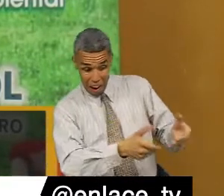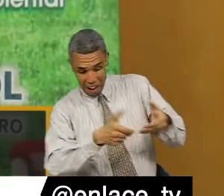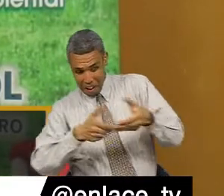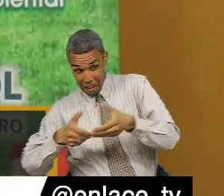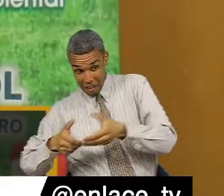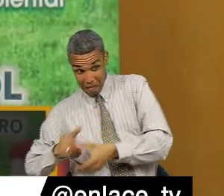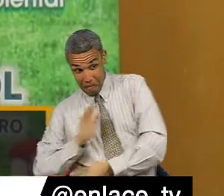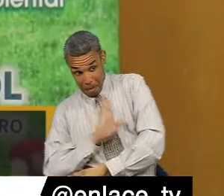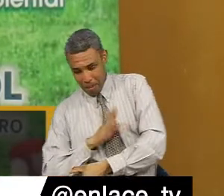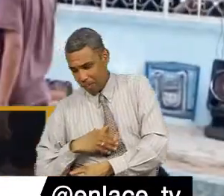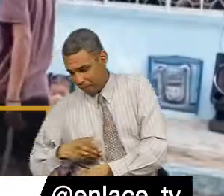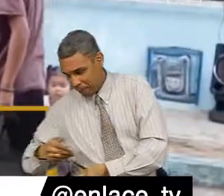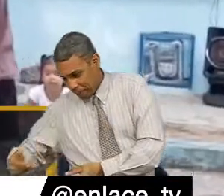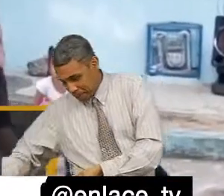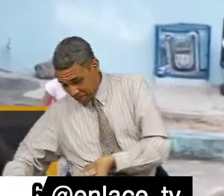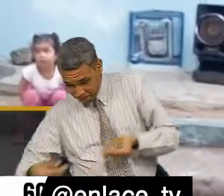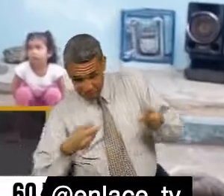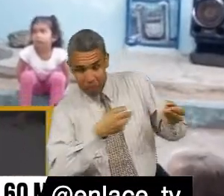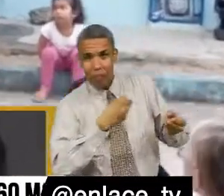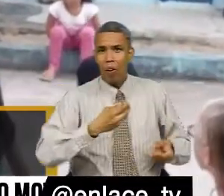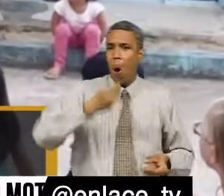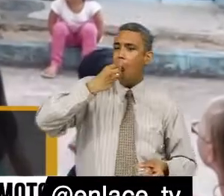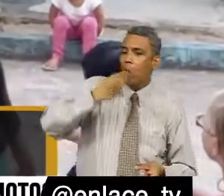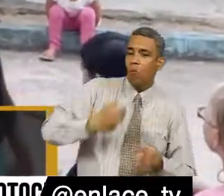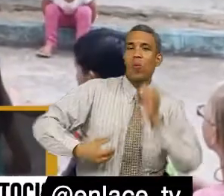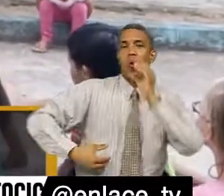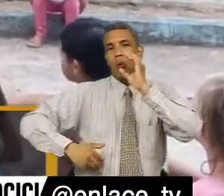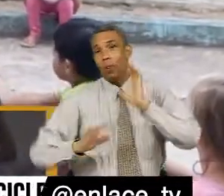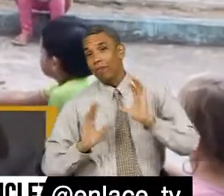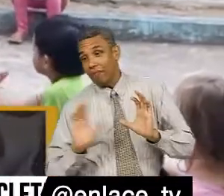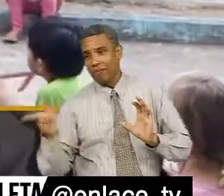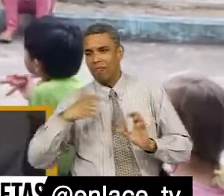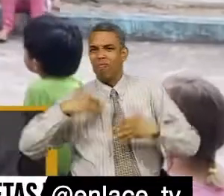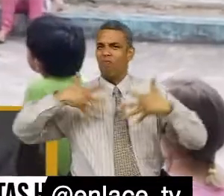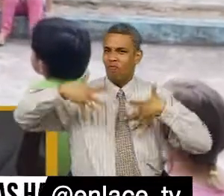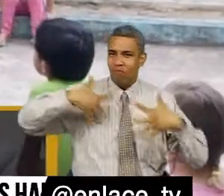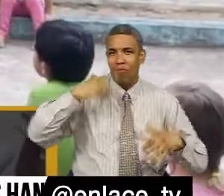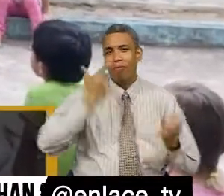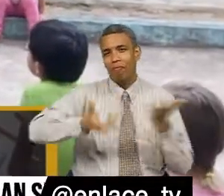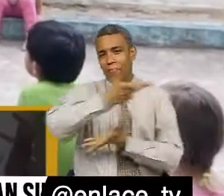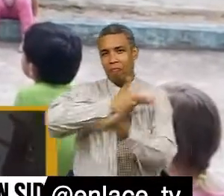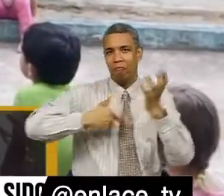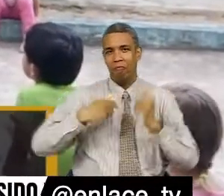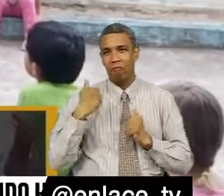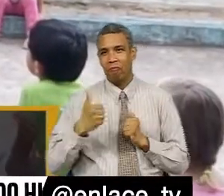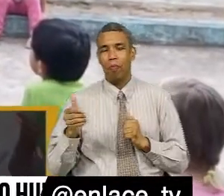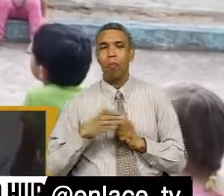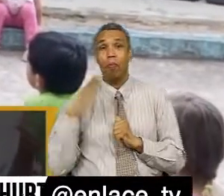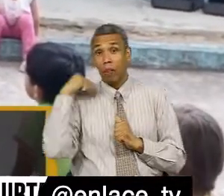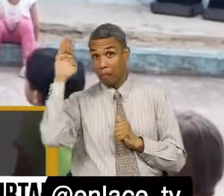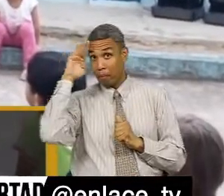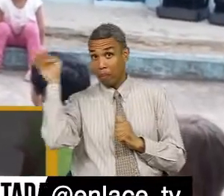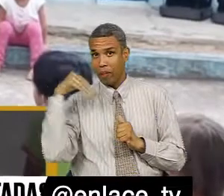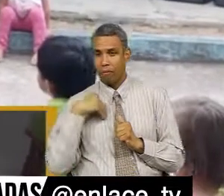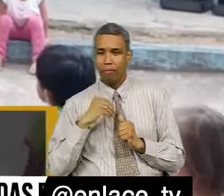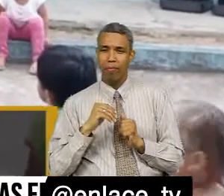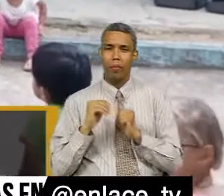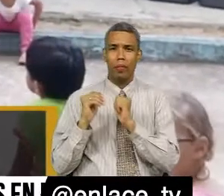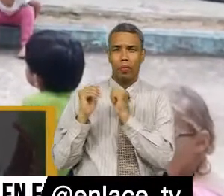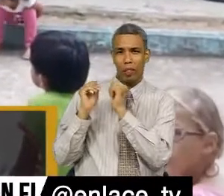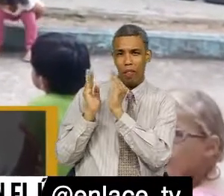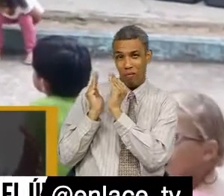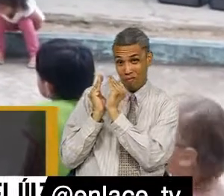algunas actividades culturales. Estas actividades hacen parte de los procesos de prevención del GOES Hidrocarburos. En esta oportunidad, el Instituto Colombiano de